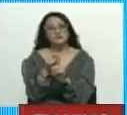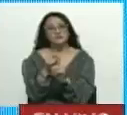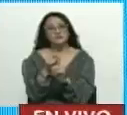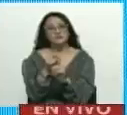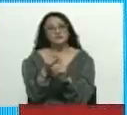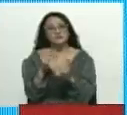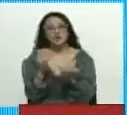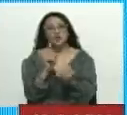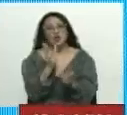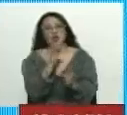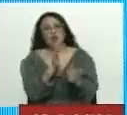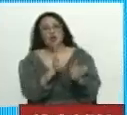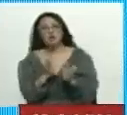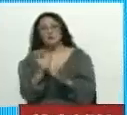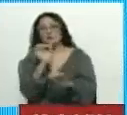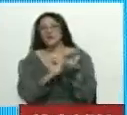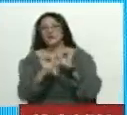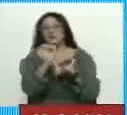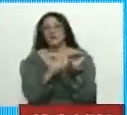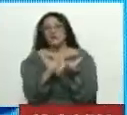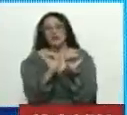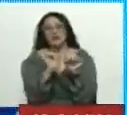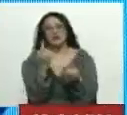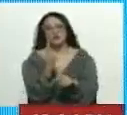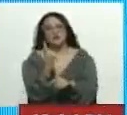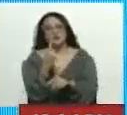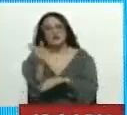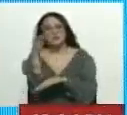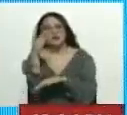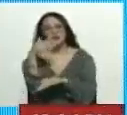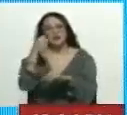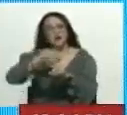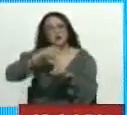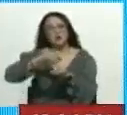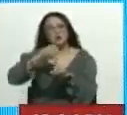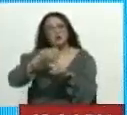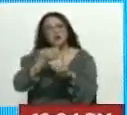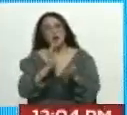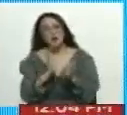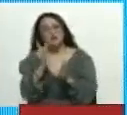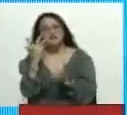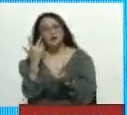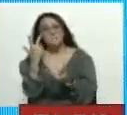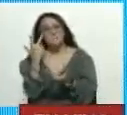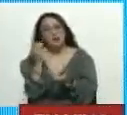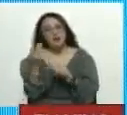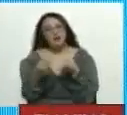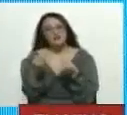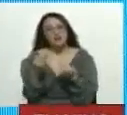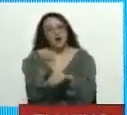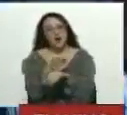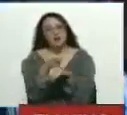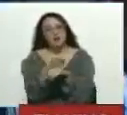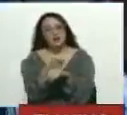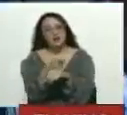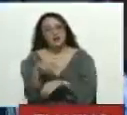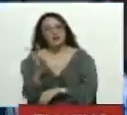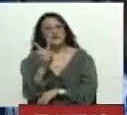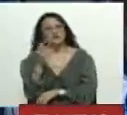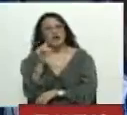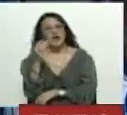no se organizan para defender tan solo una bandera de lucha o unas banderas de lucha se organizan para ser gobierno en Venezuela hay cuatro niveles